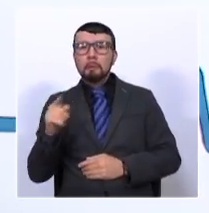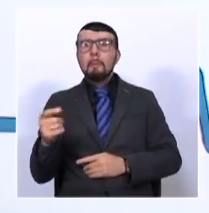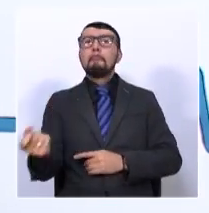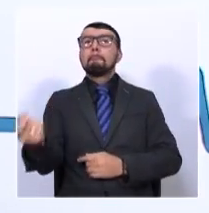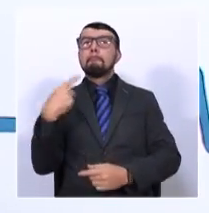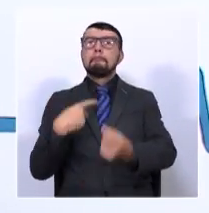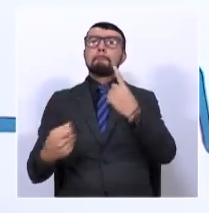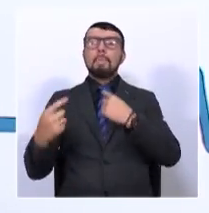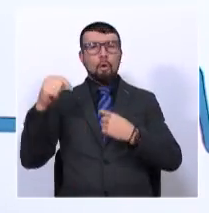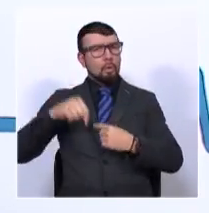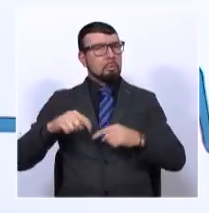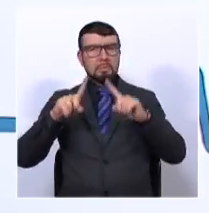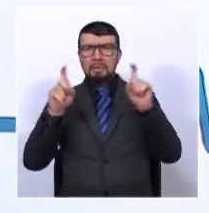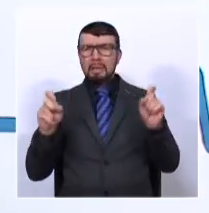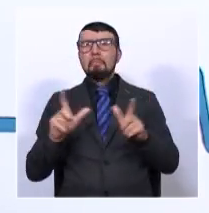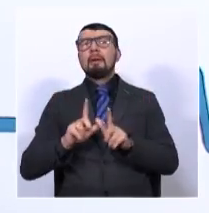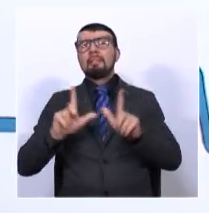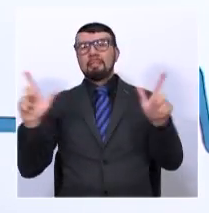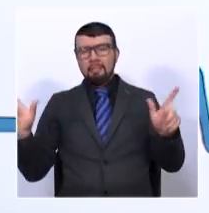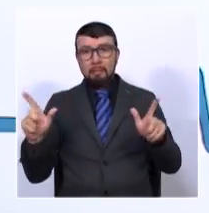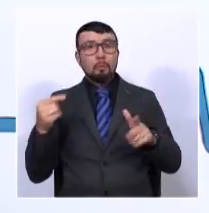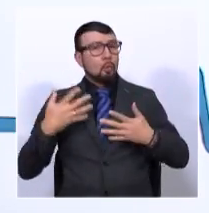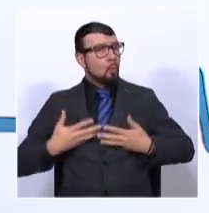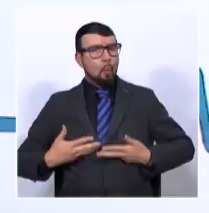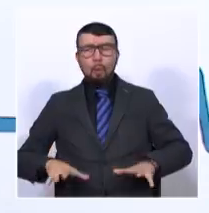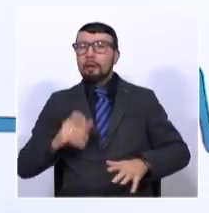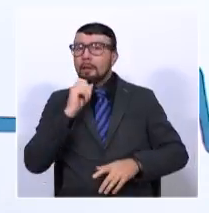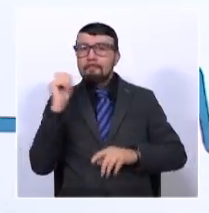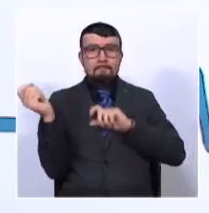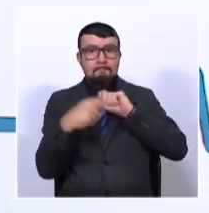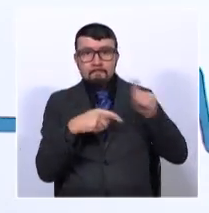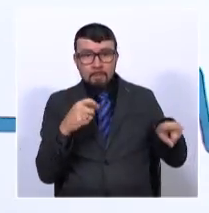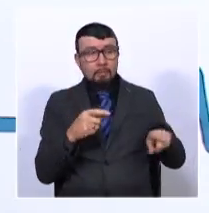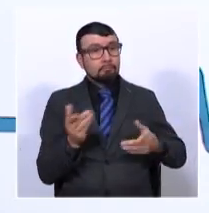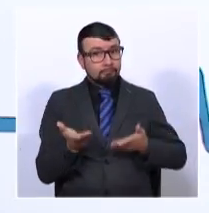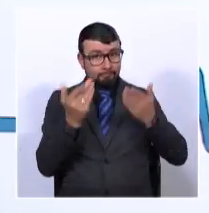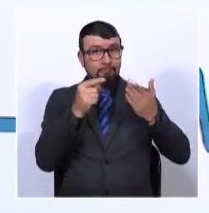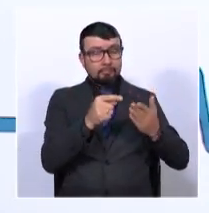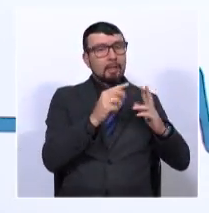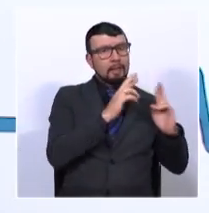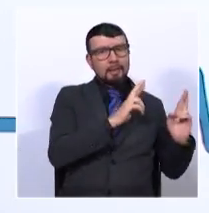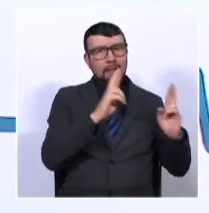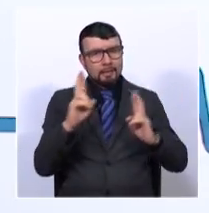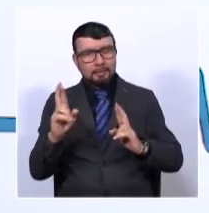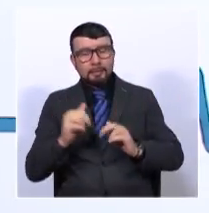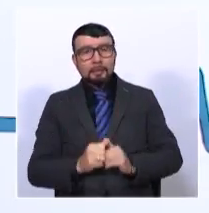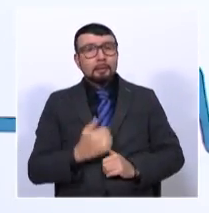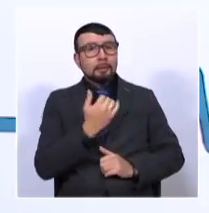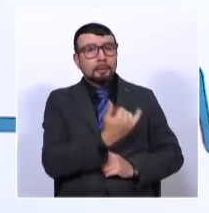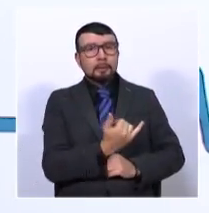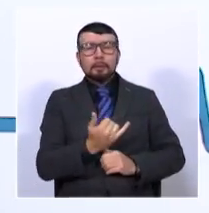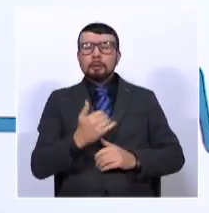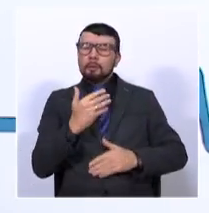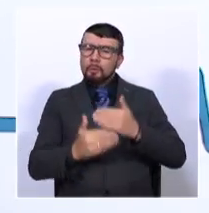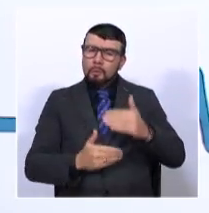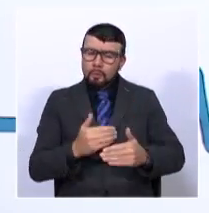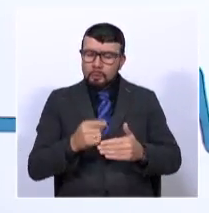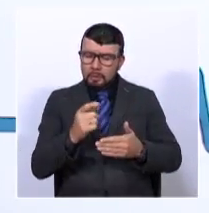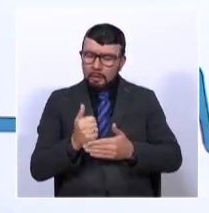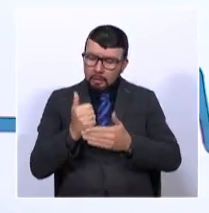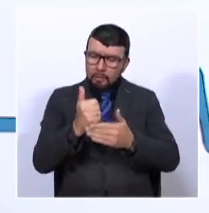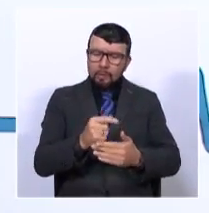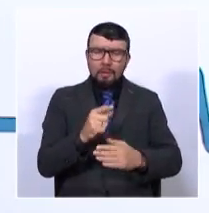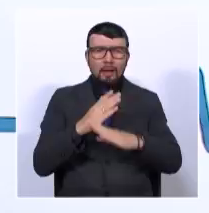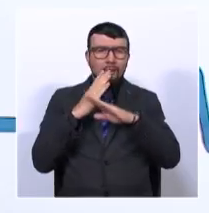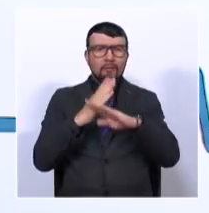hoy y queremos que todos ustedes entiendan este programa como un proceso de educación y de prevención,